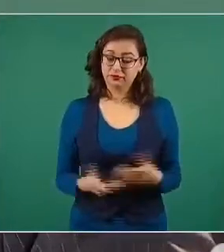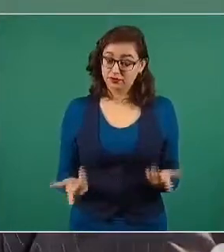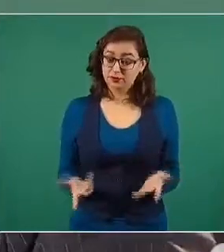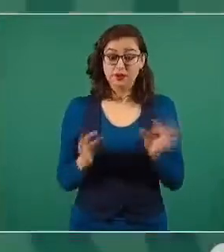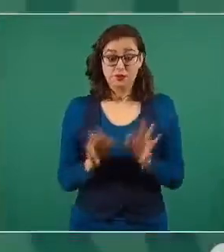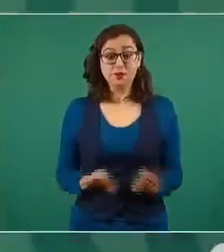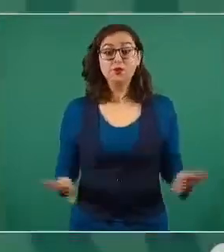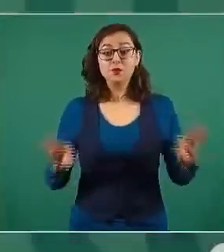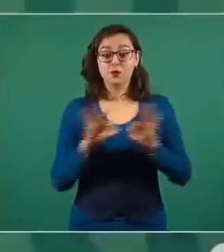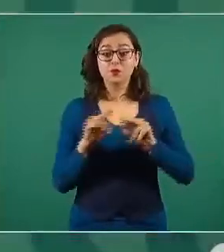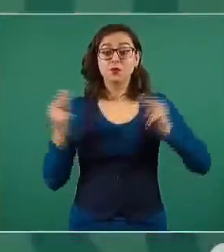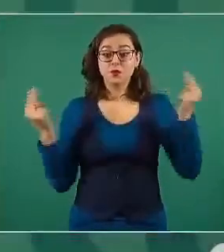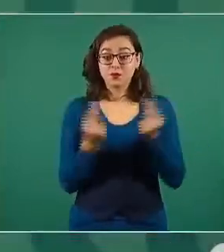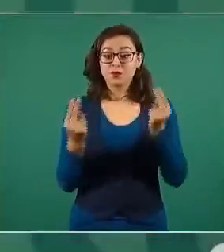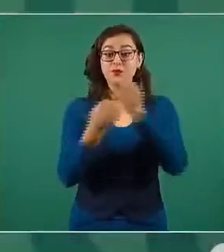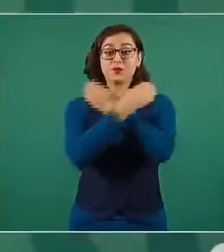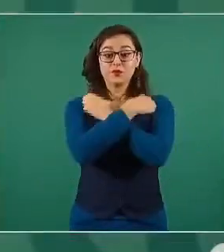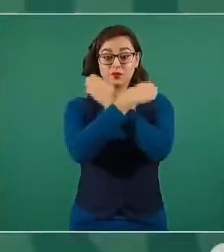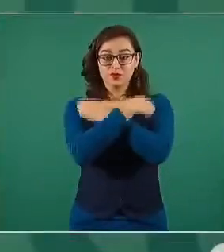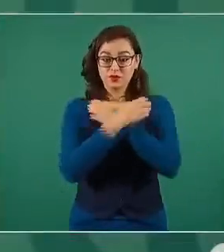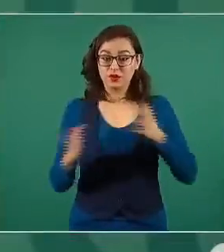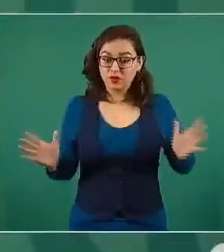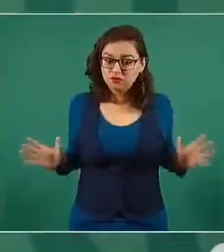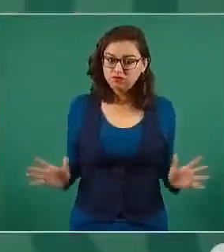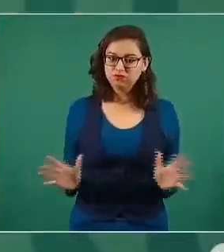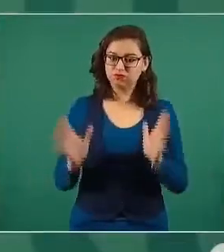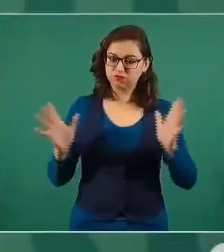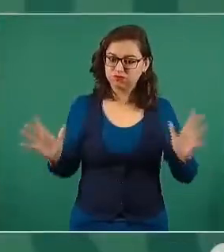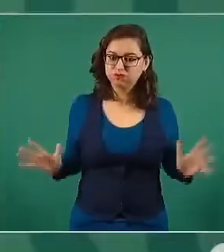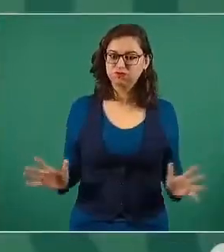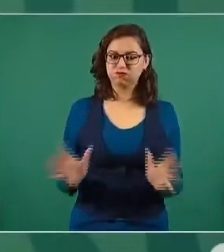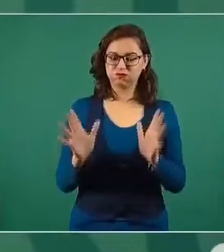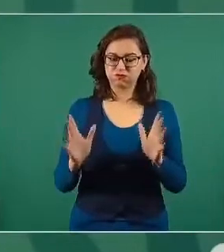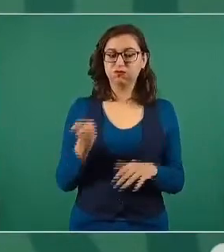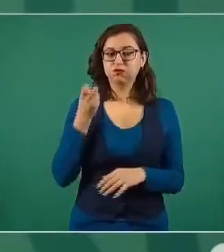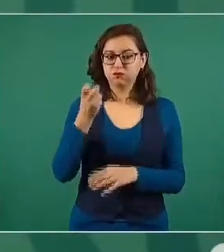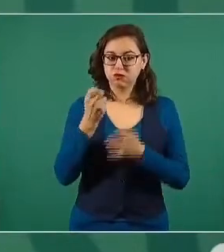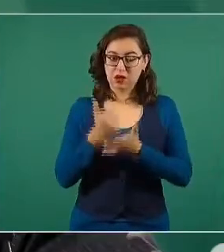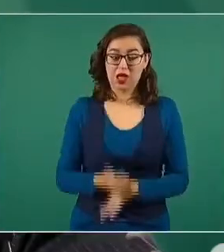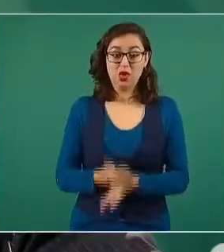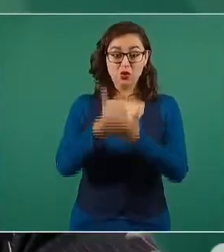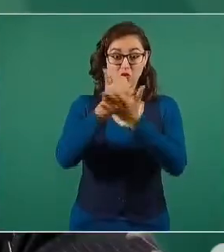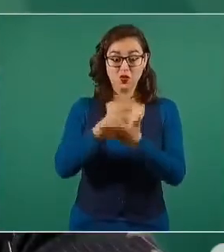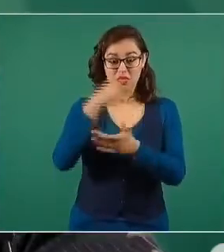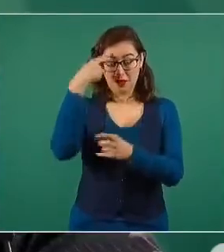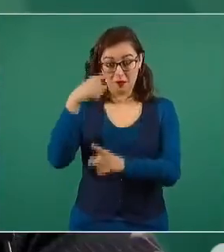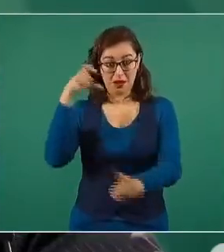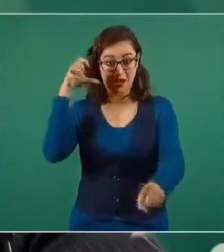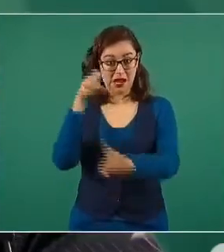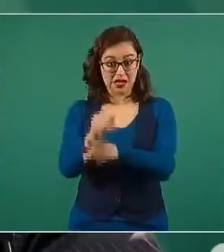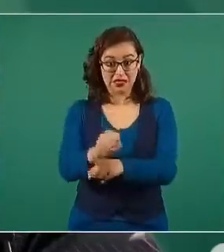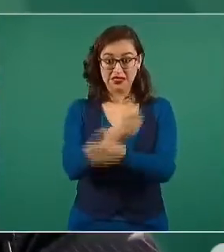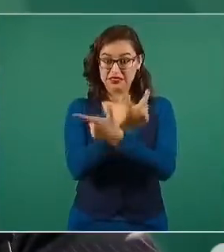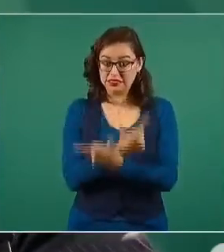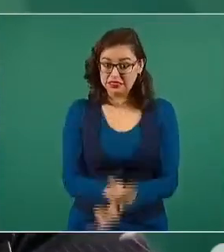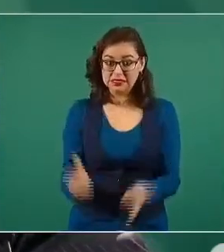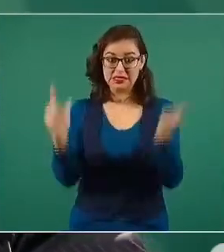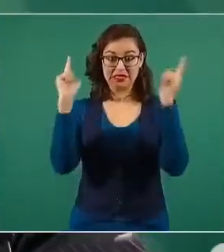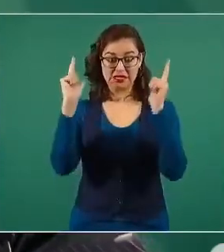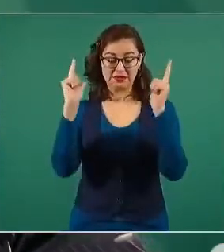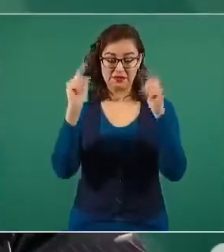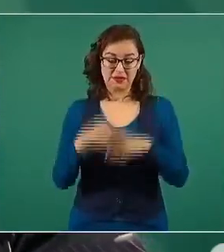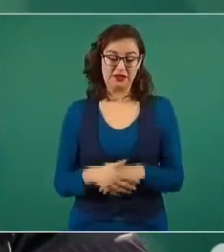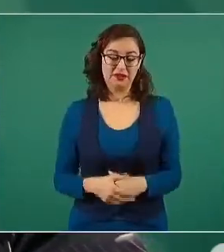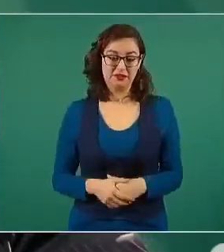Necesitamos impulsar la educación. La educación es la que nos va a hacer libres. La educación como práctica, la